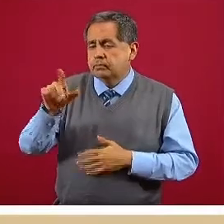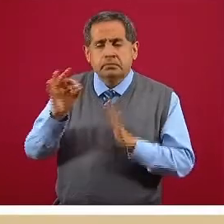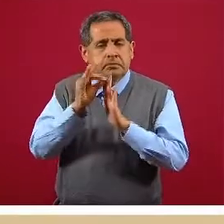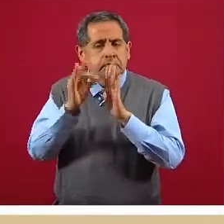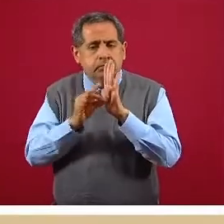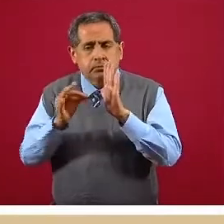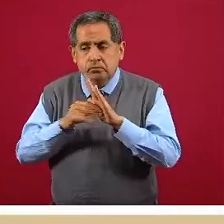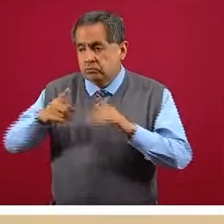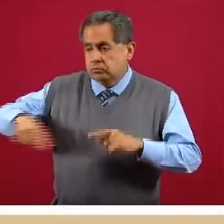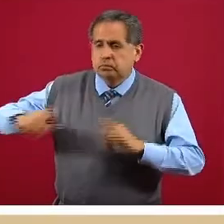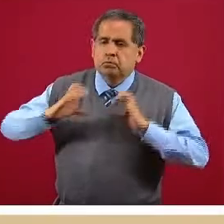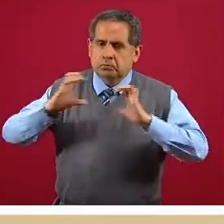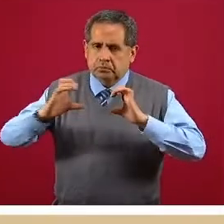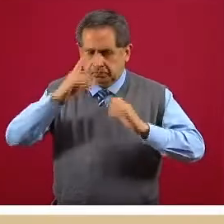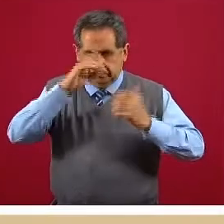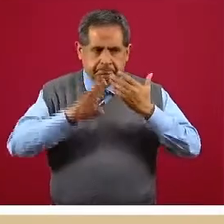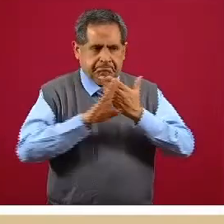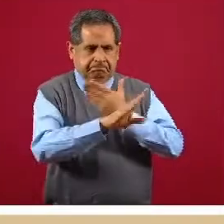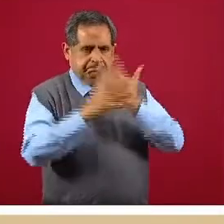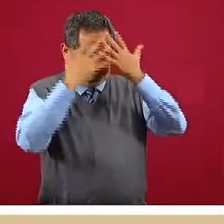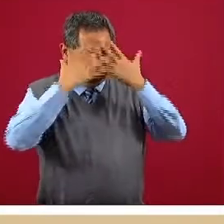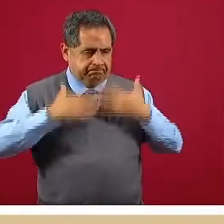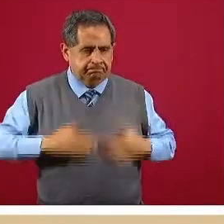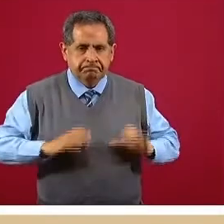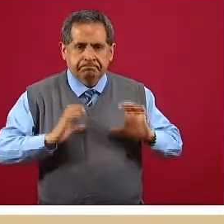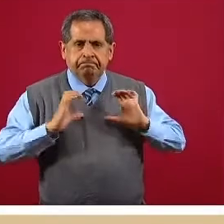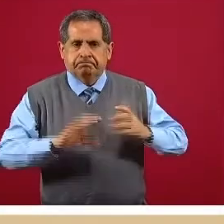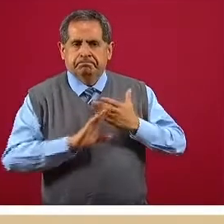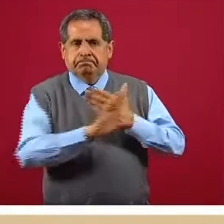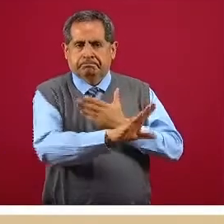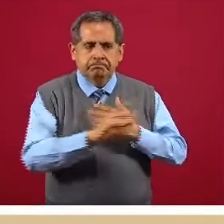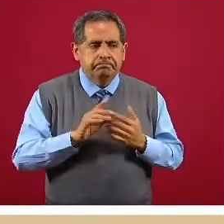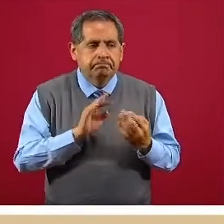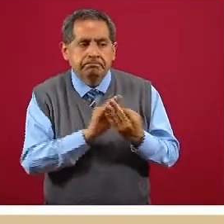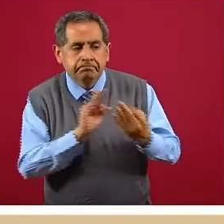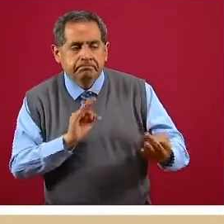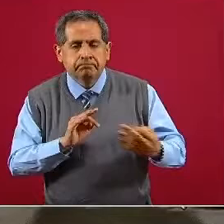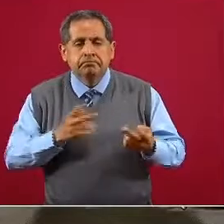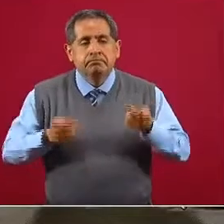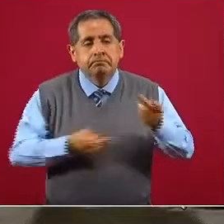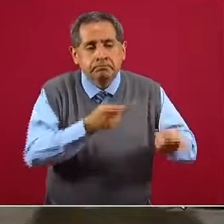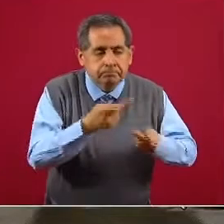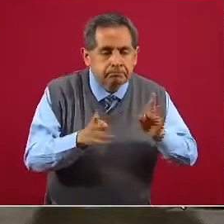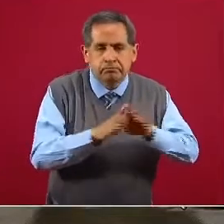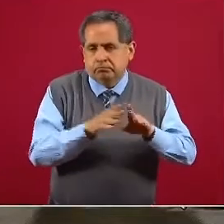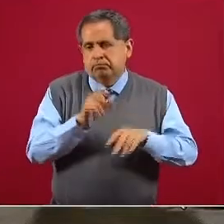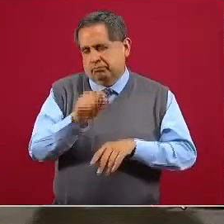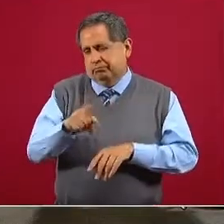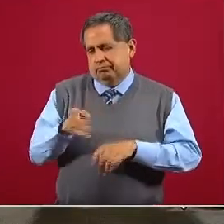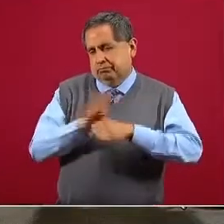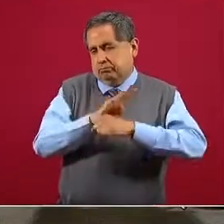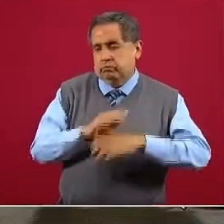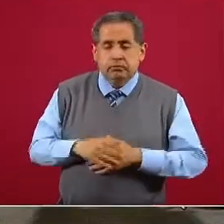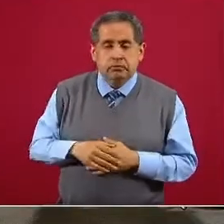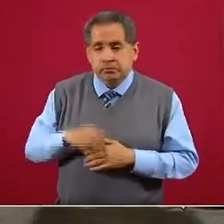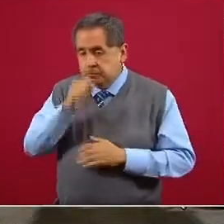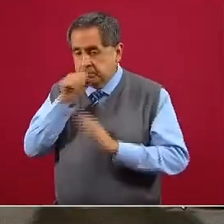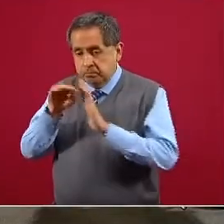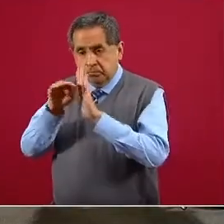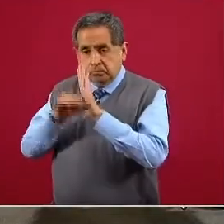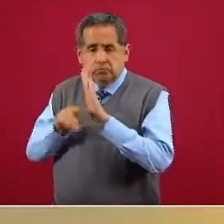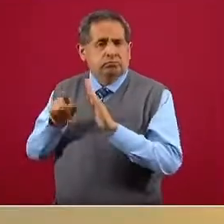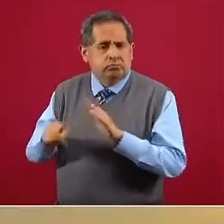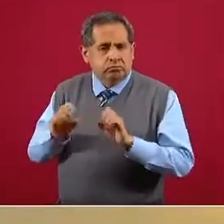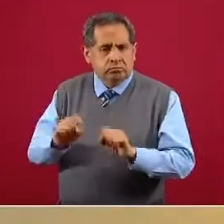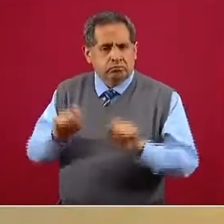protección para el personal de campo y de la población que nos va a contestar durante el COVID. Este manual está